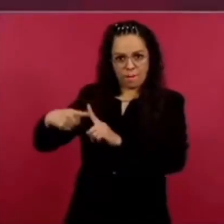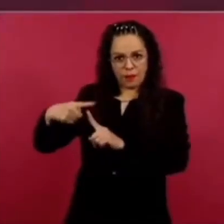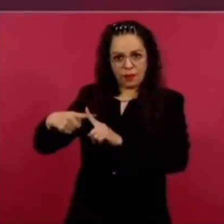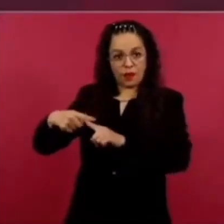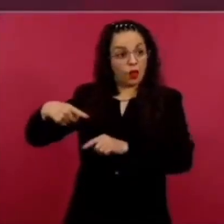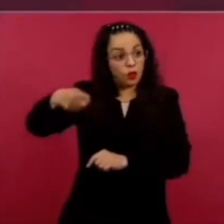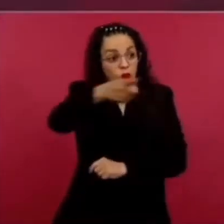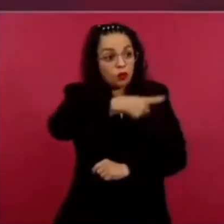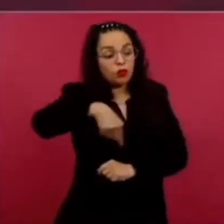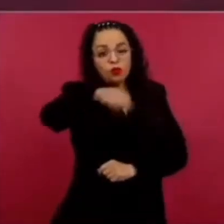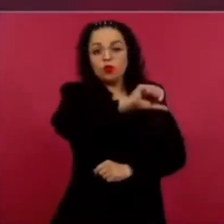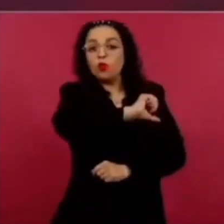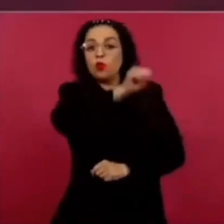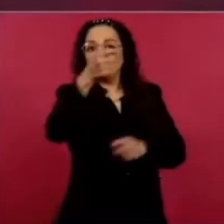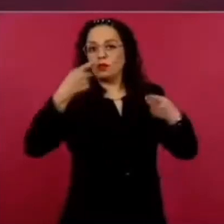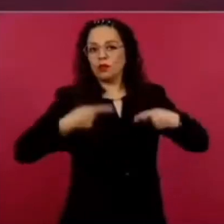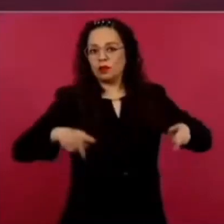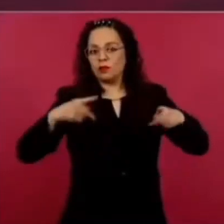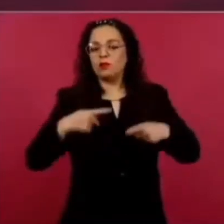Se